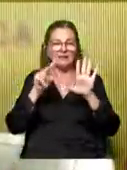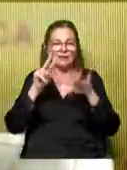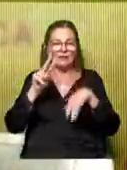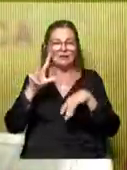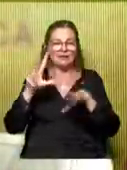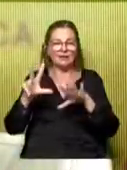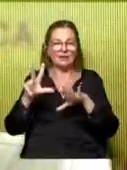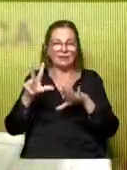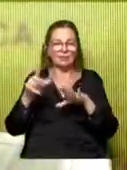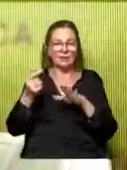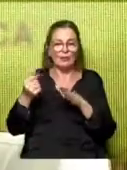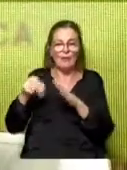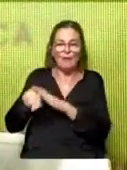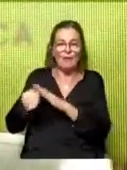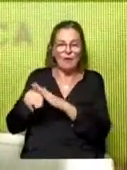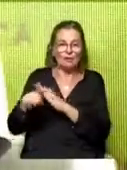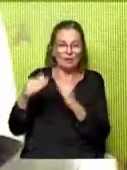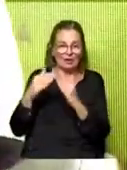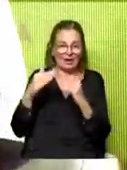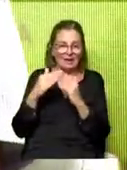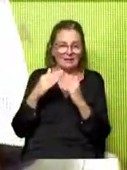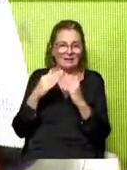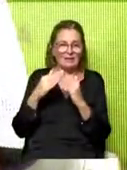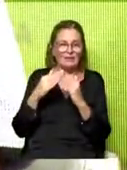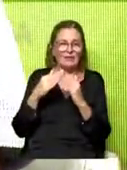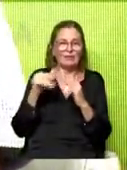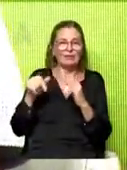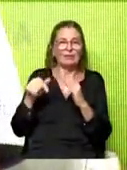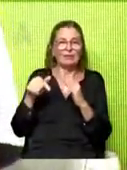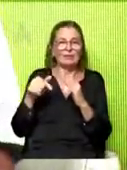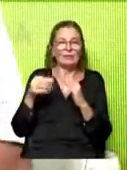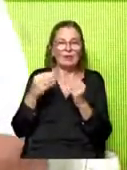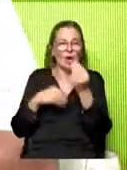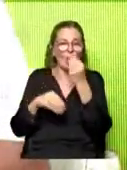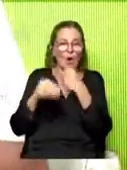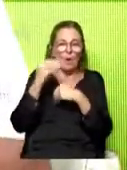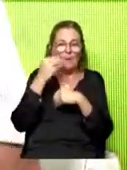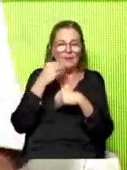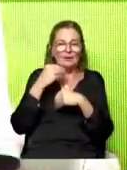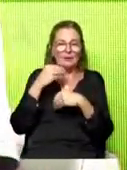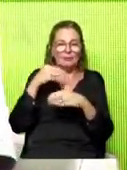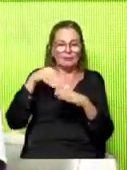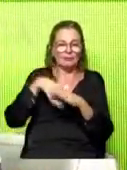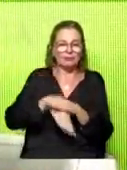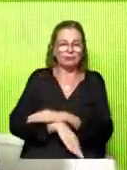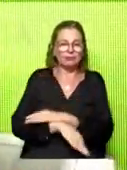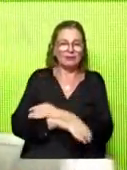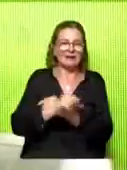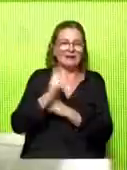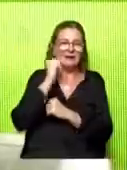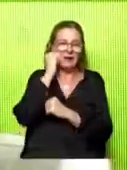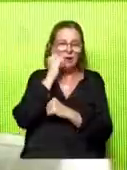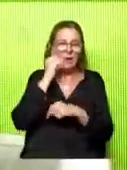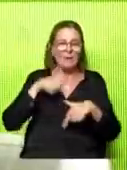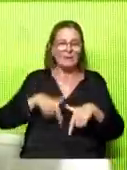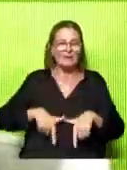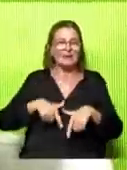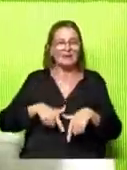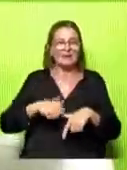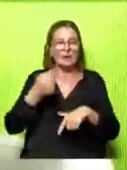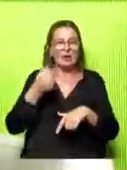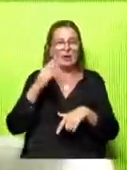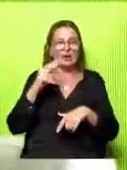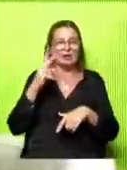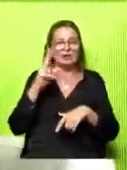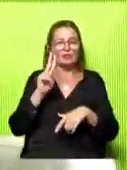que creó un Fondo Nacional de Vivienda. El Fondo Nacional de Vivienda se lo comió el agujero negro cuando estaba el ministro Achugarri, que tuvo